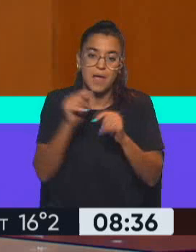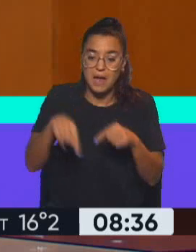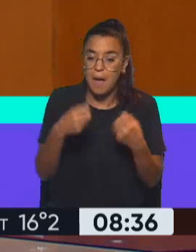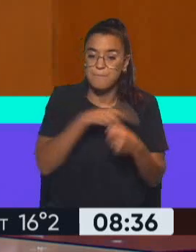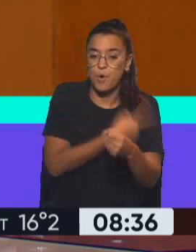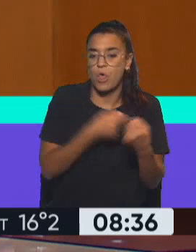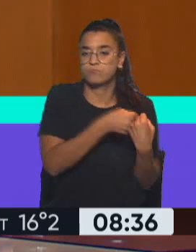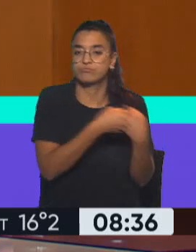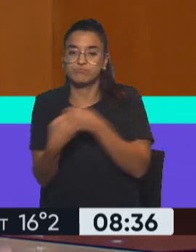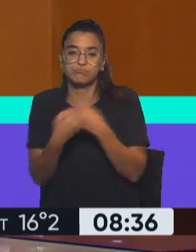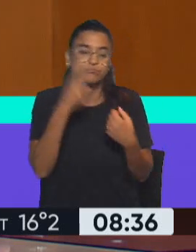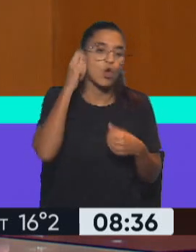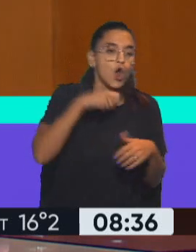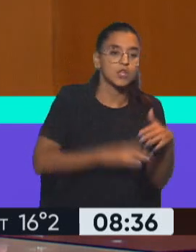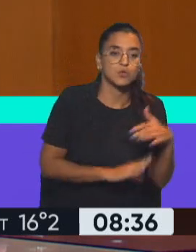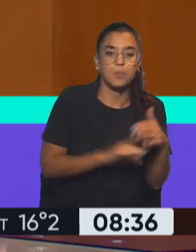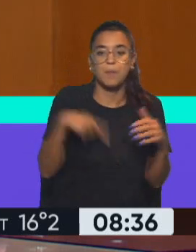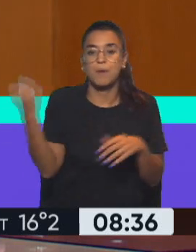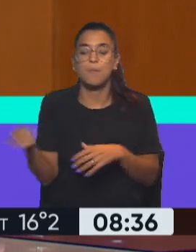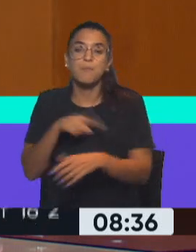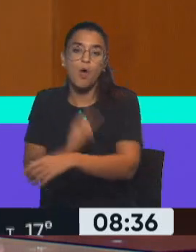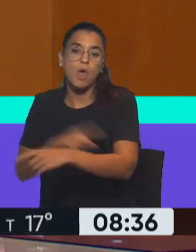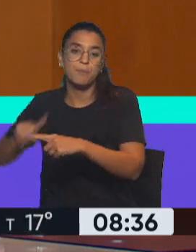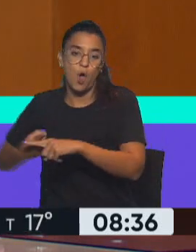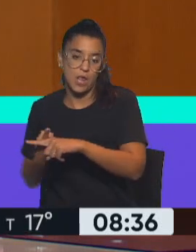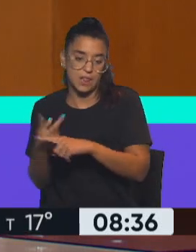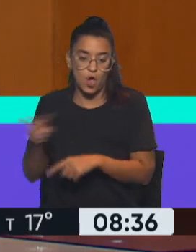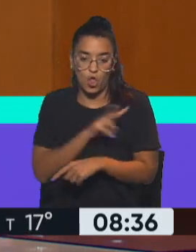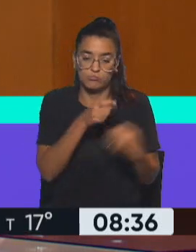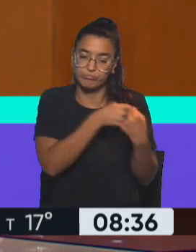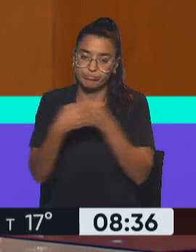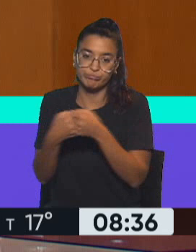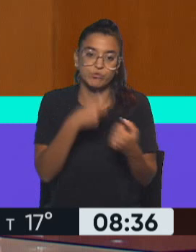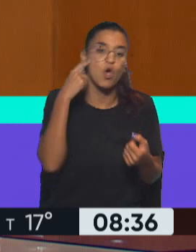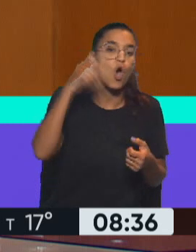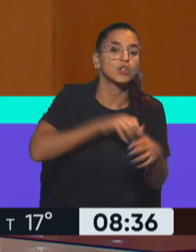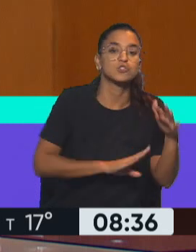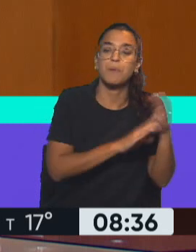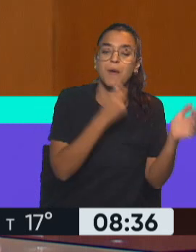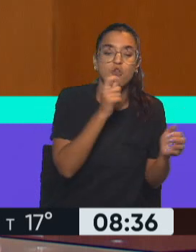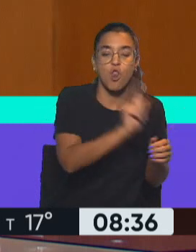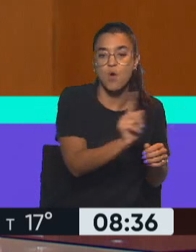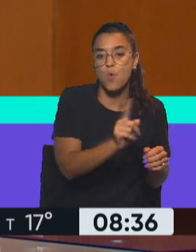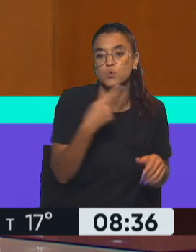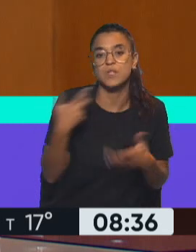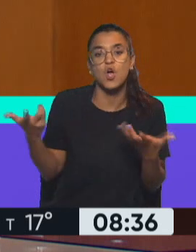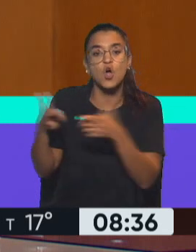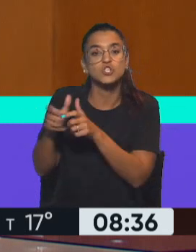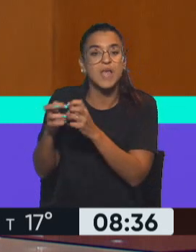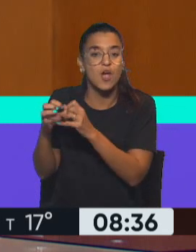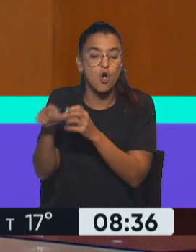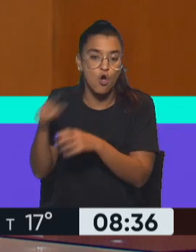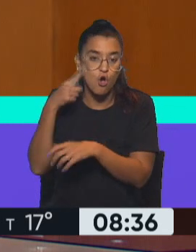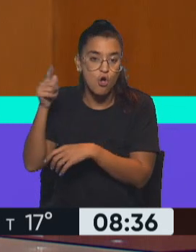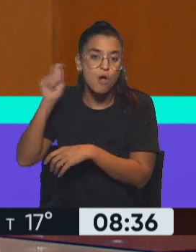de poder entre la corte suprema y el poder político a la corte suprema nunca le gustó que el consejo de la magistratura tuviera